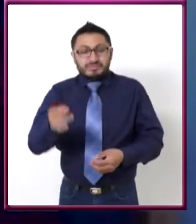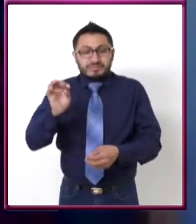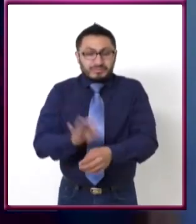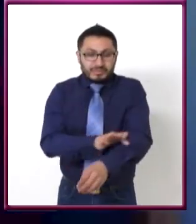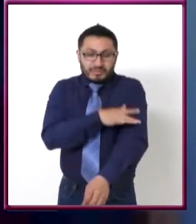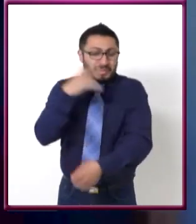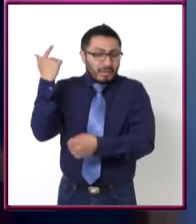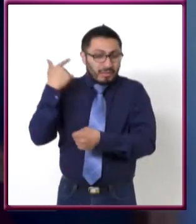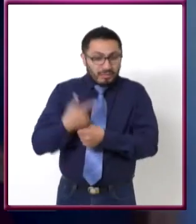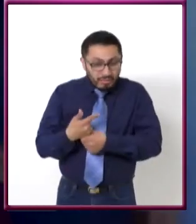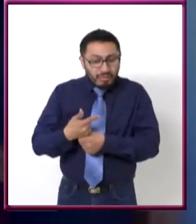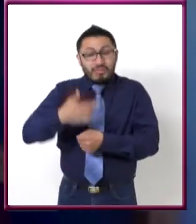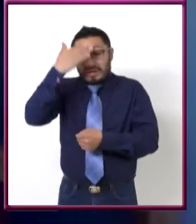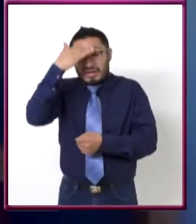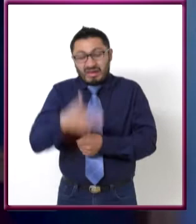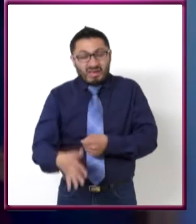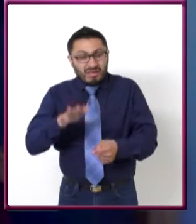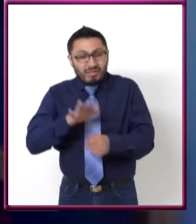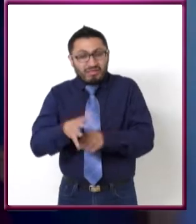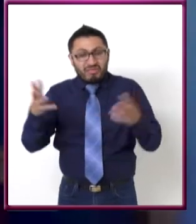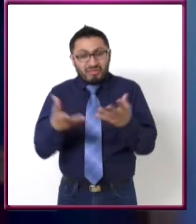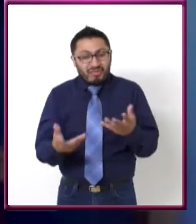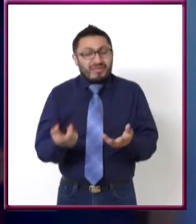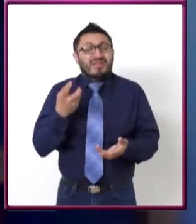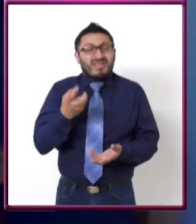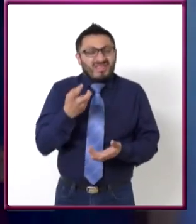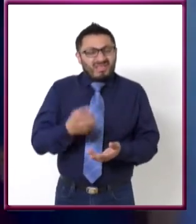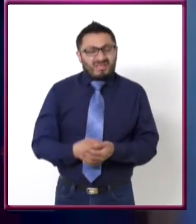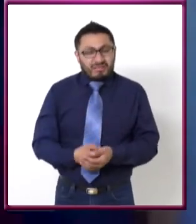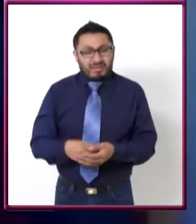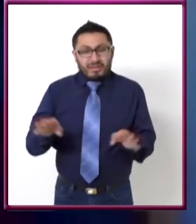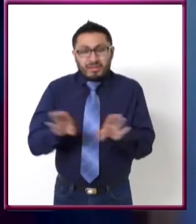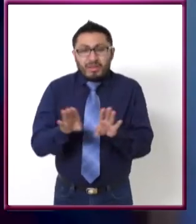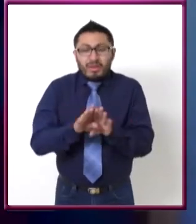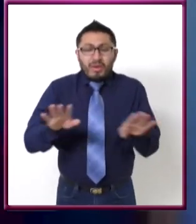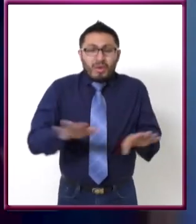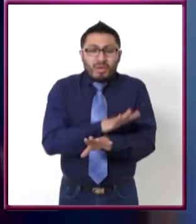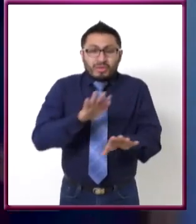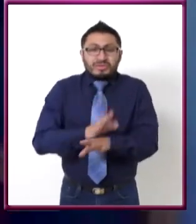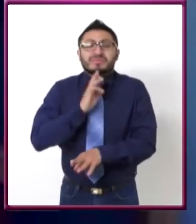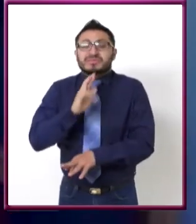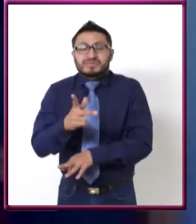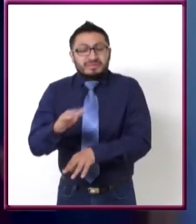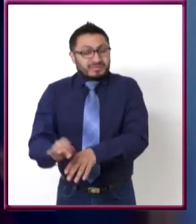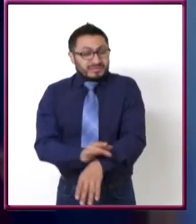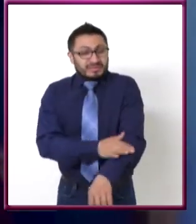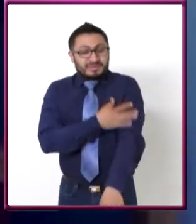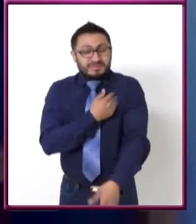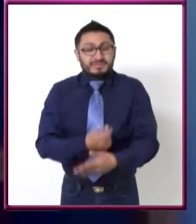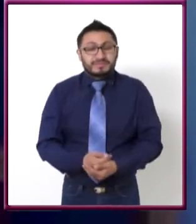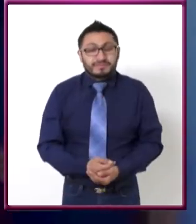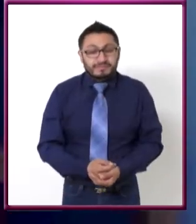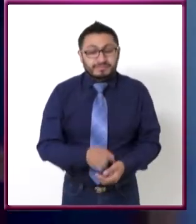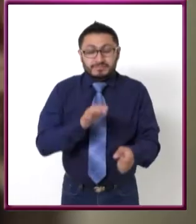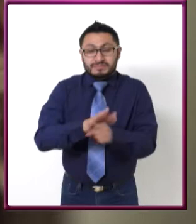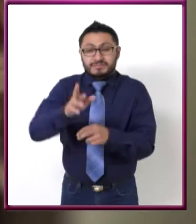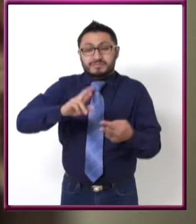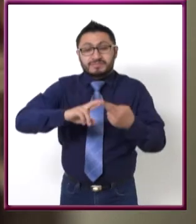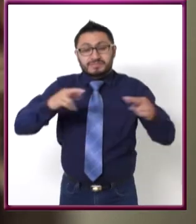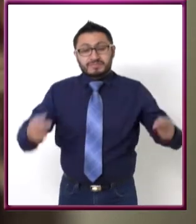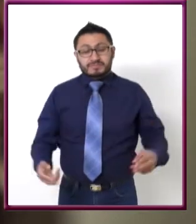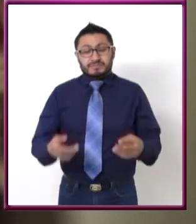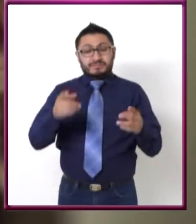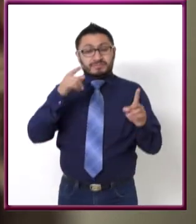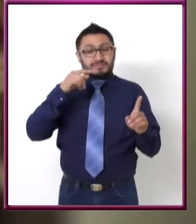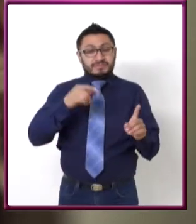sus emociones y puedan saber qué hacer con ellas y cómo transitar mejor por las emociones. ¿Y cuál